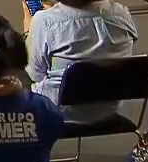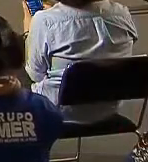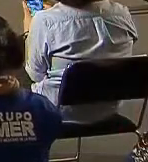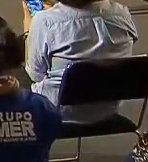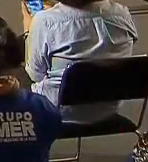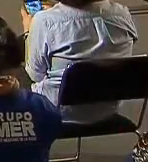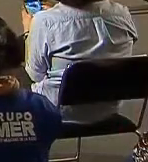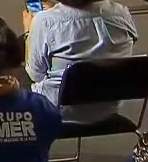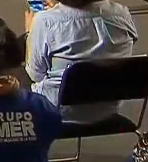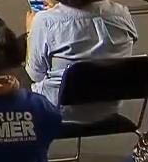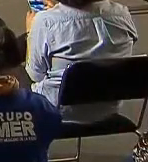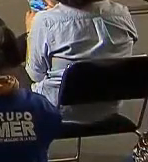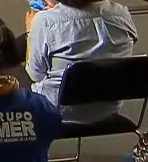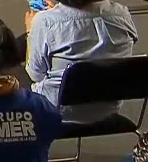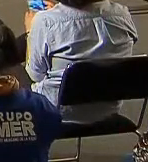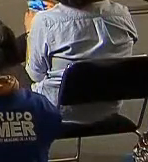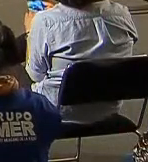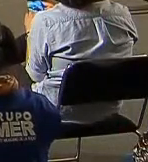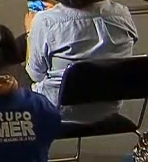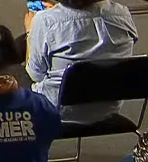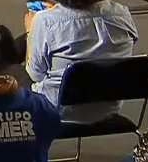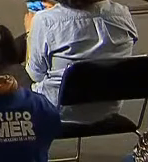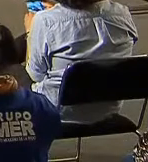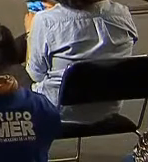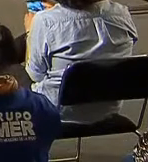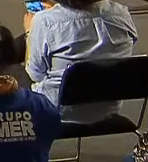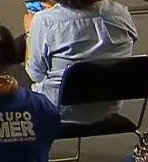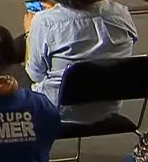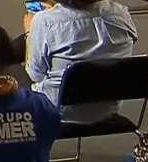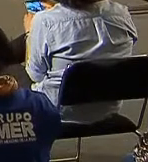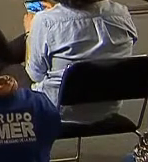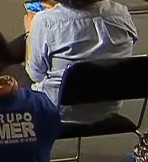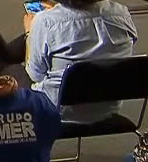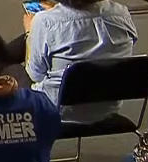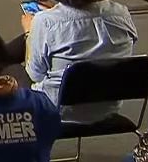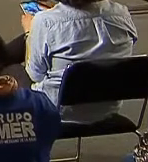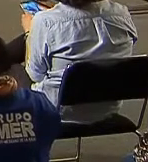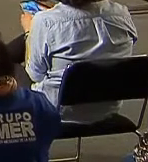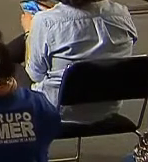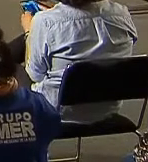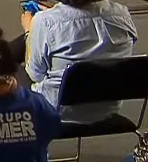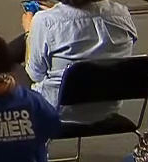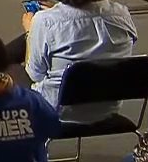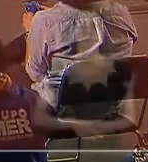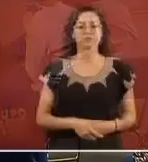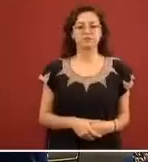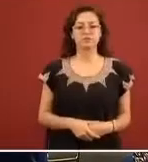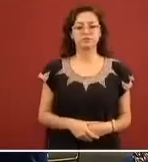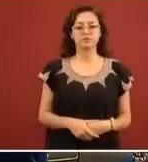son indistinguibles entre un estado y el otro, y